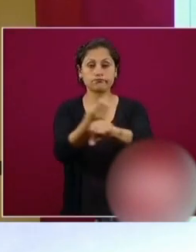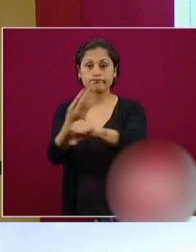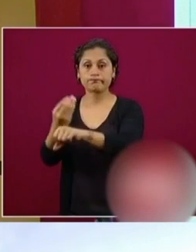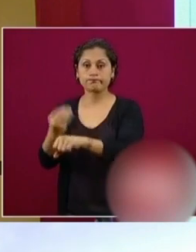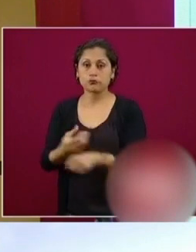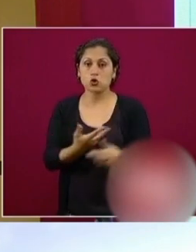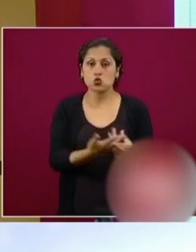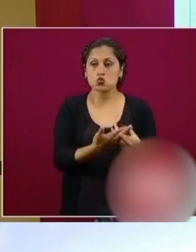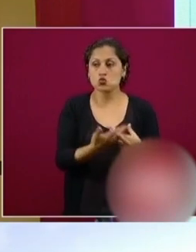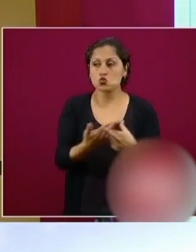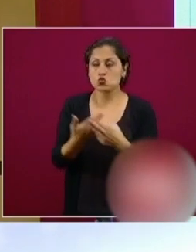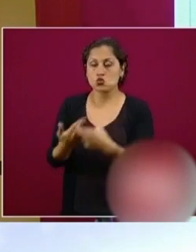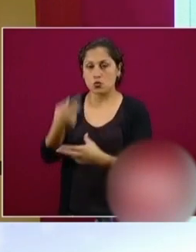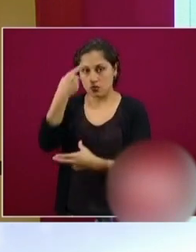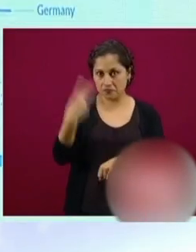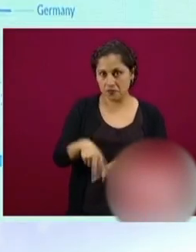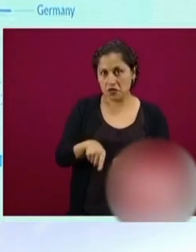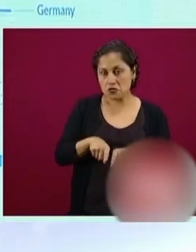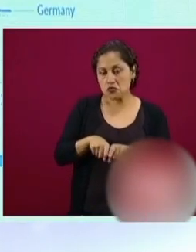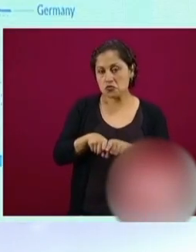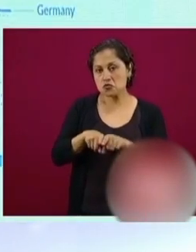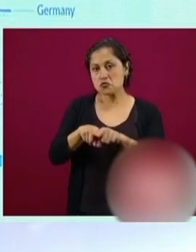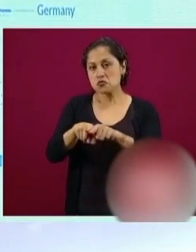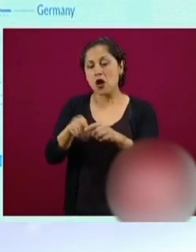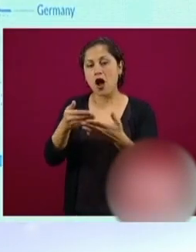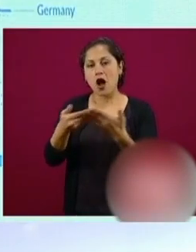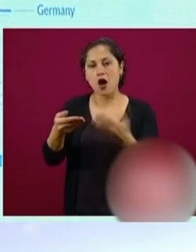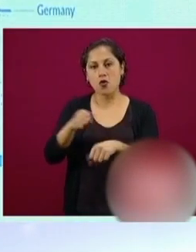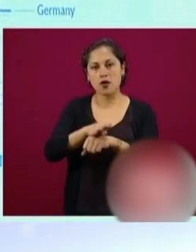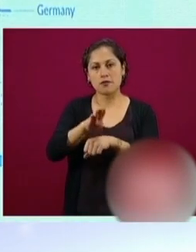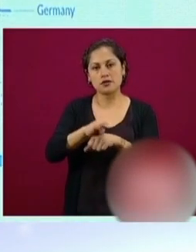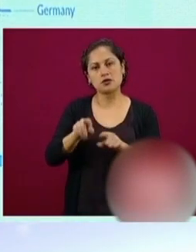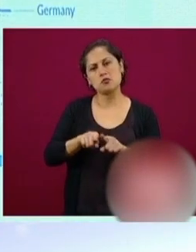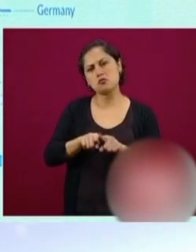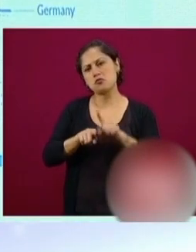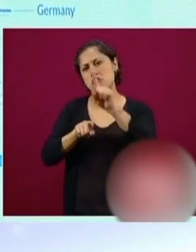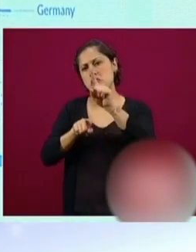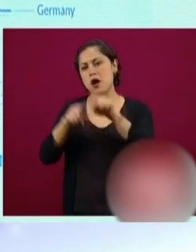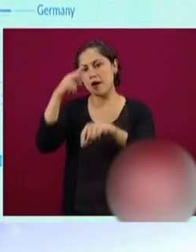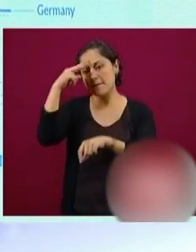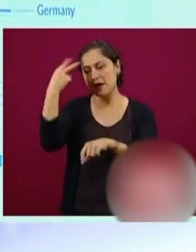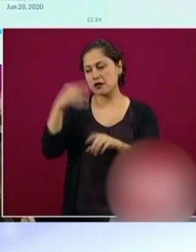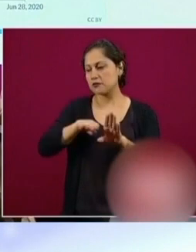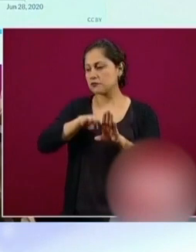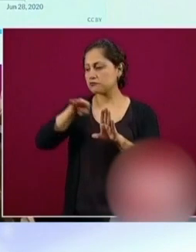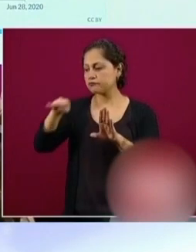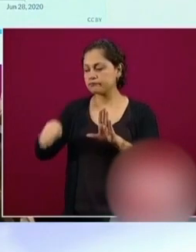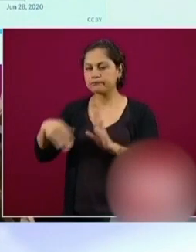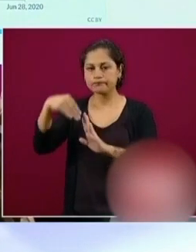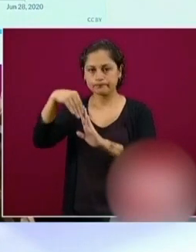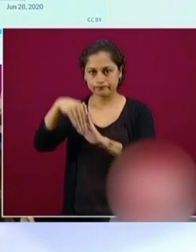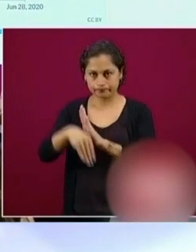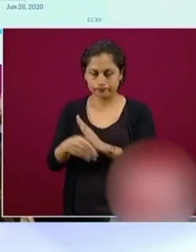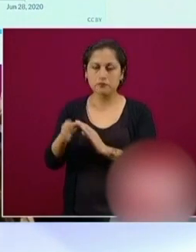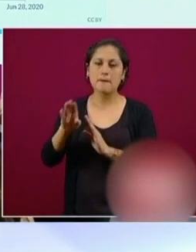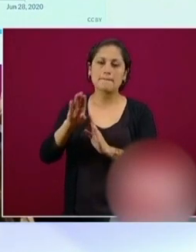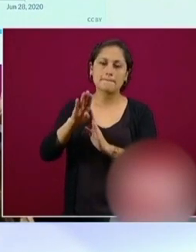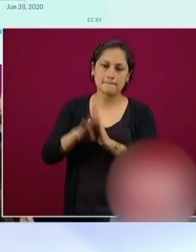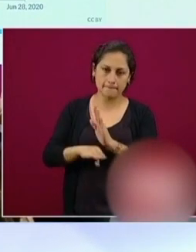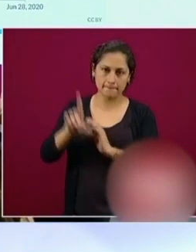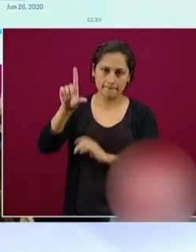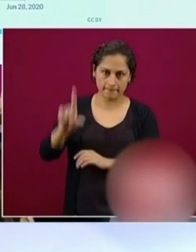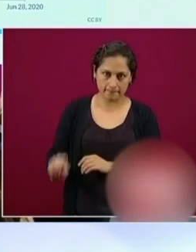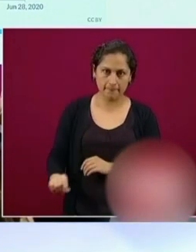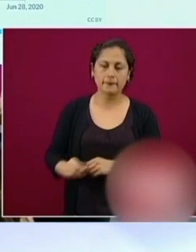habitantes en varios países, entre ellos México. México sigue en ascenso con el número de muertes a esta velocidad